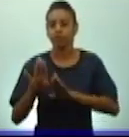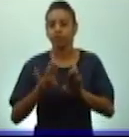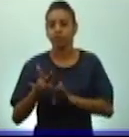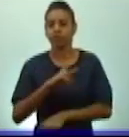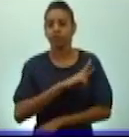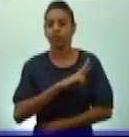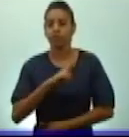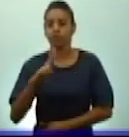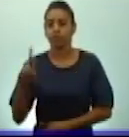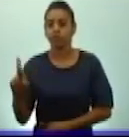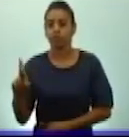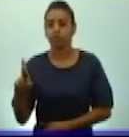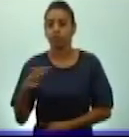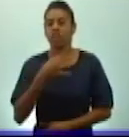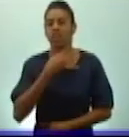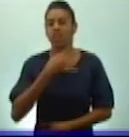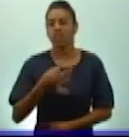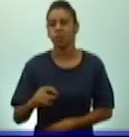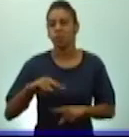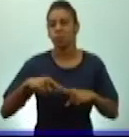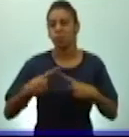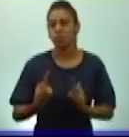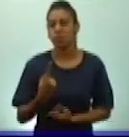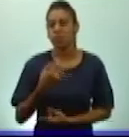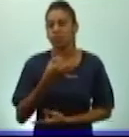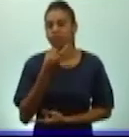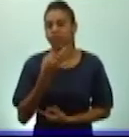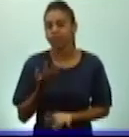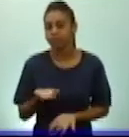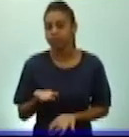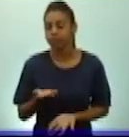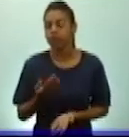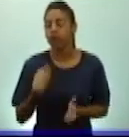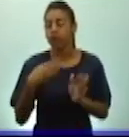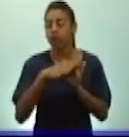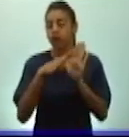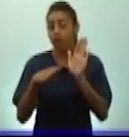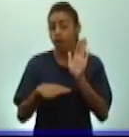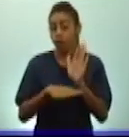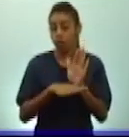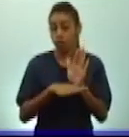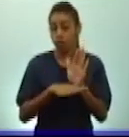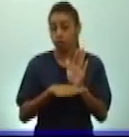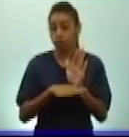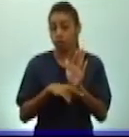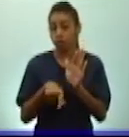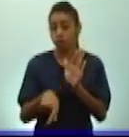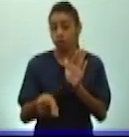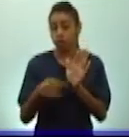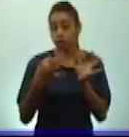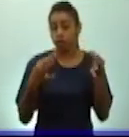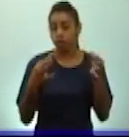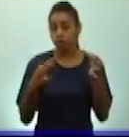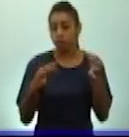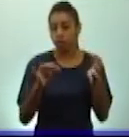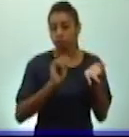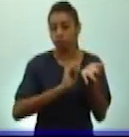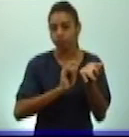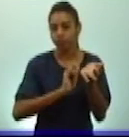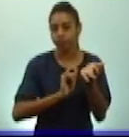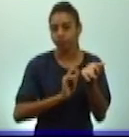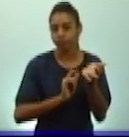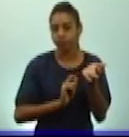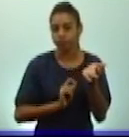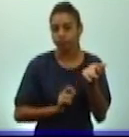revolución. Ejemplifica. Y como ves en la parte inferior de la diapo, están las páginas donde puedes